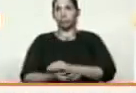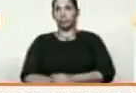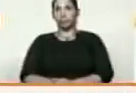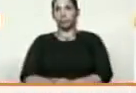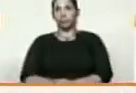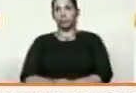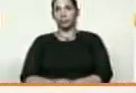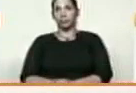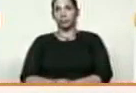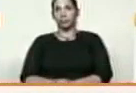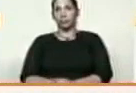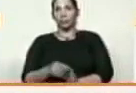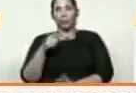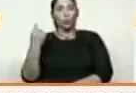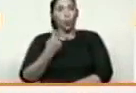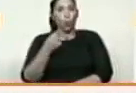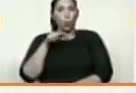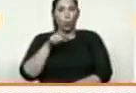Pero no solo eso.